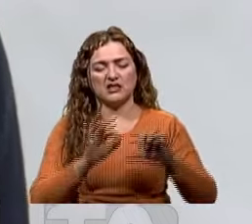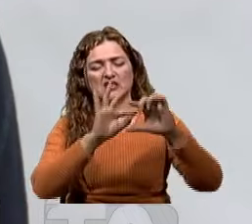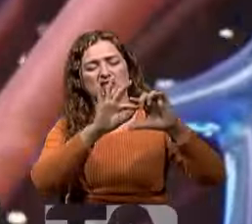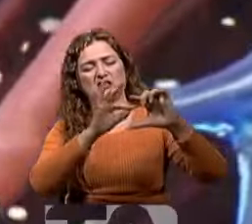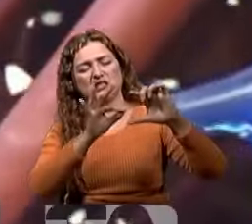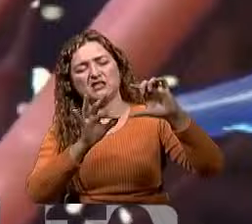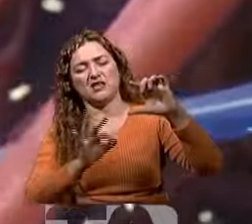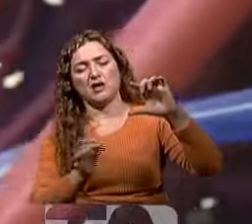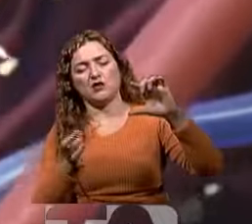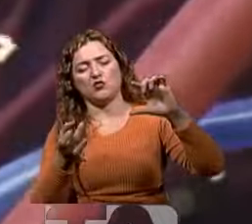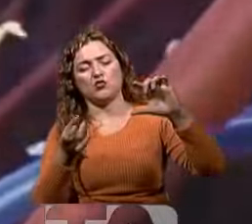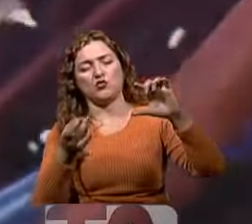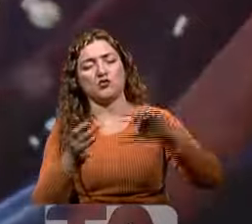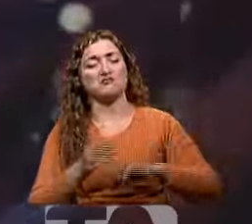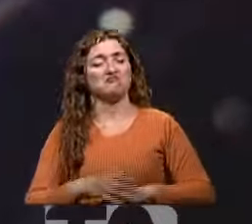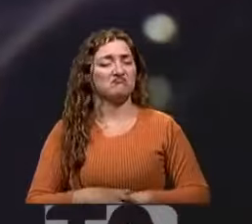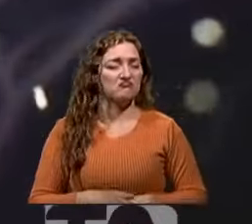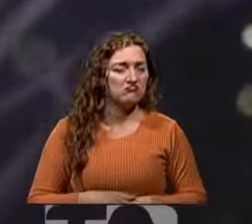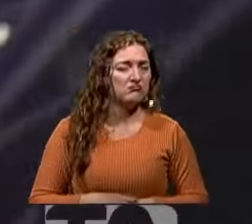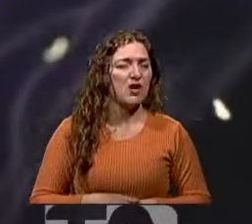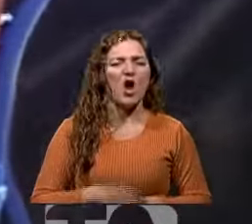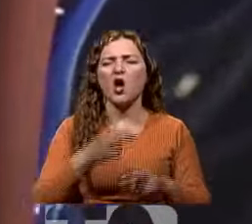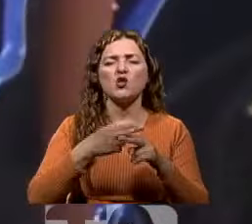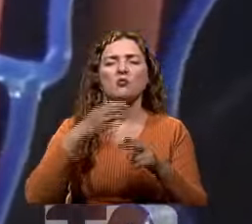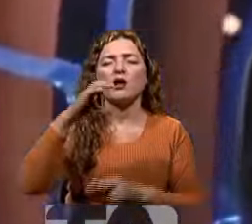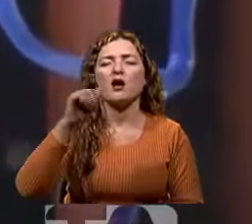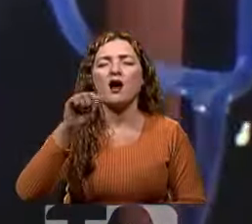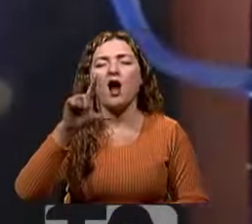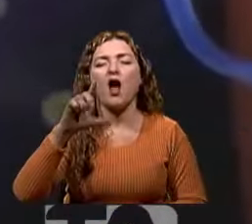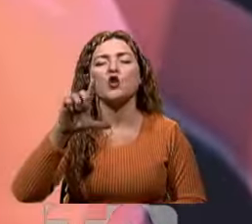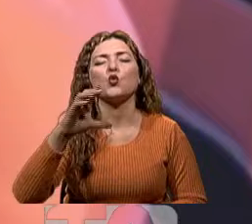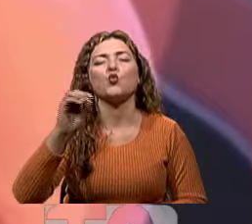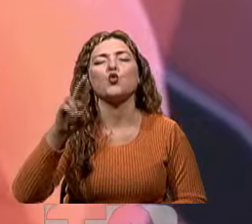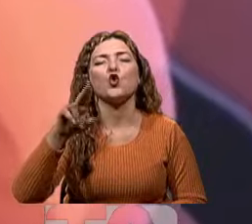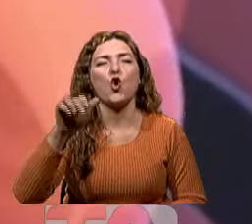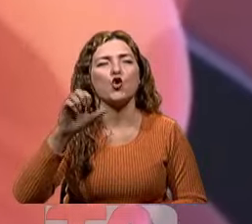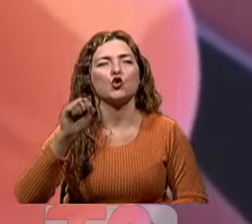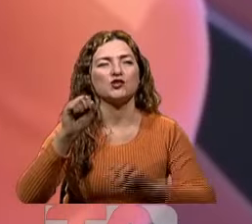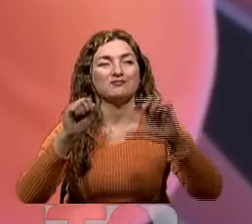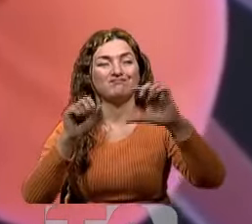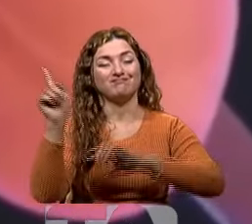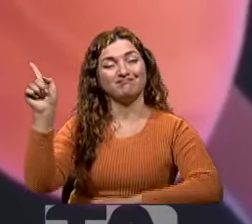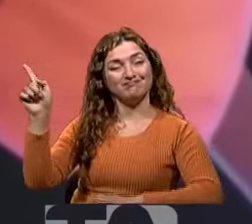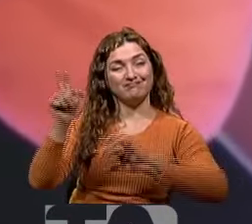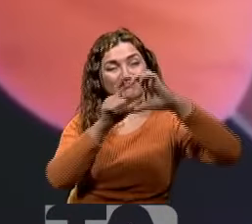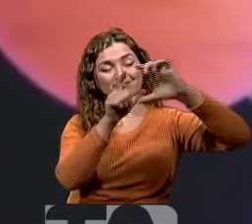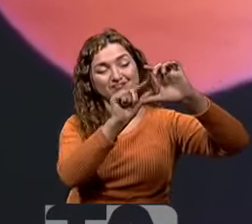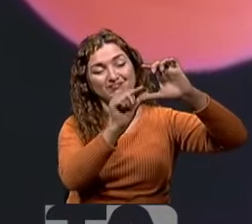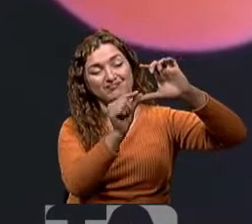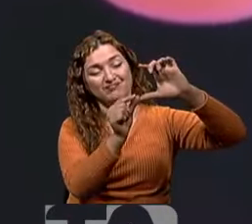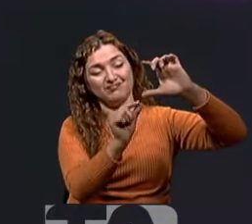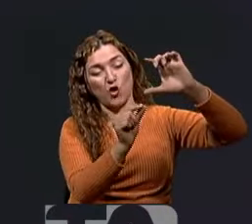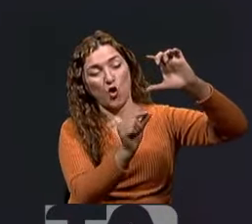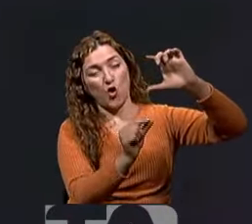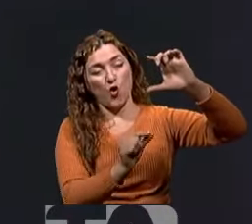con dolor. Los cálculos renales son masas sólidas hechas de minerales y sales que se forman dentro de los riñones. Estos pueden presentarse